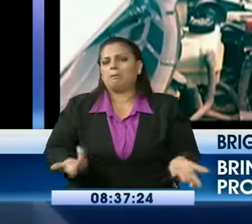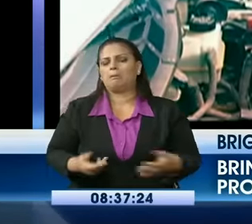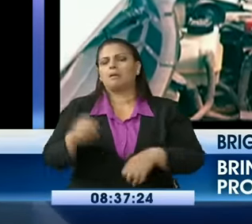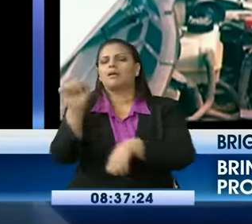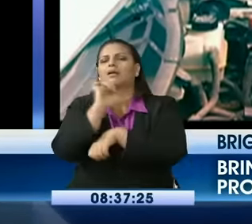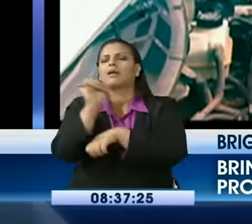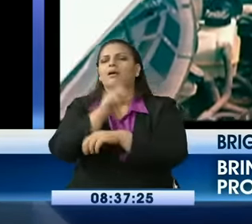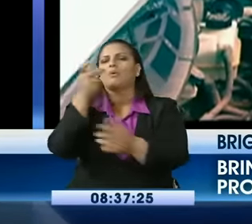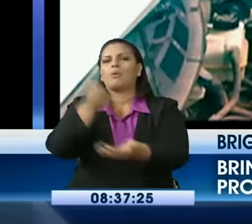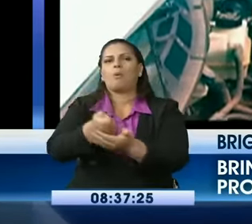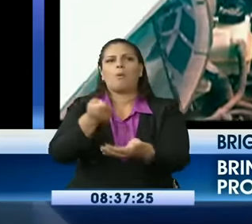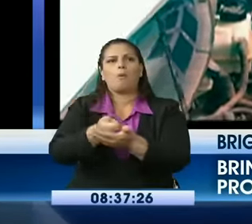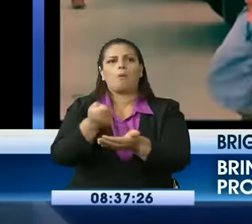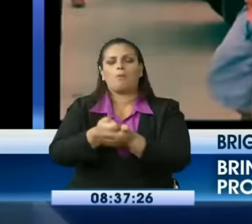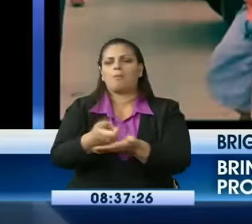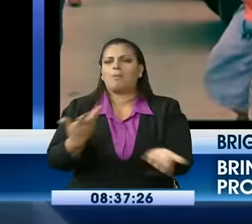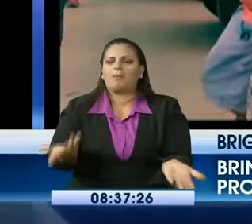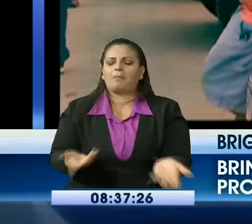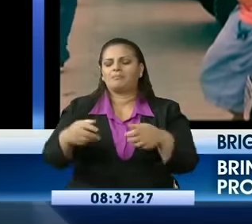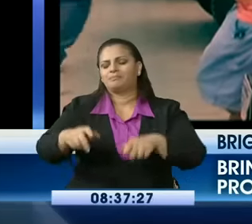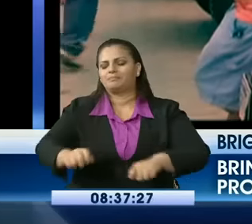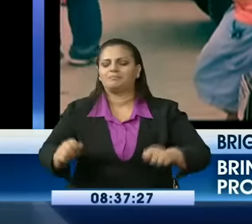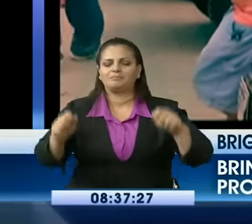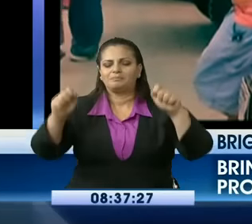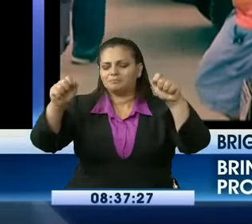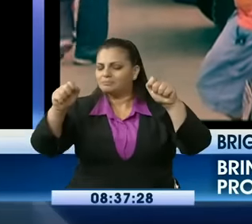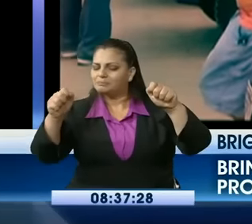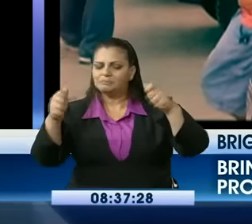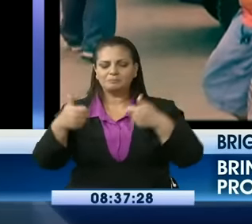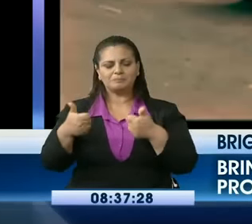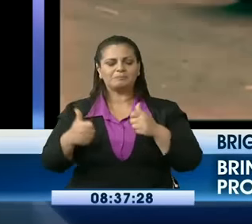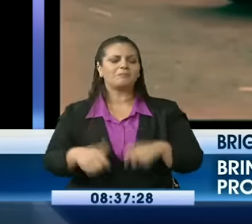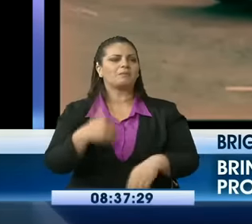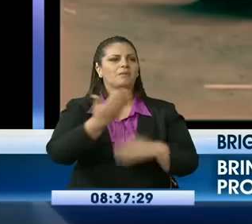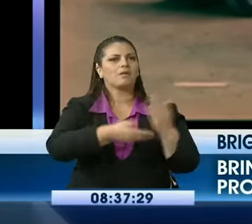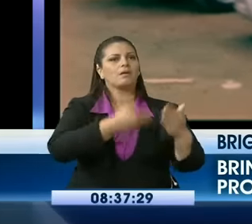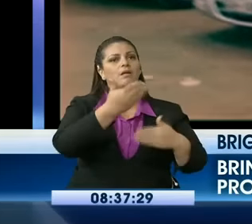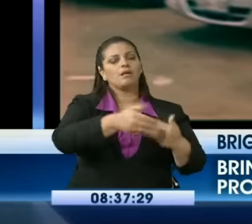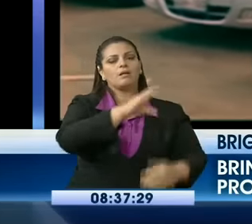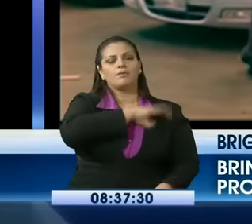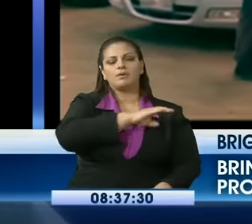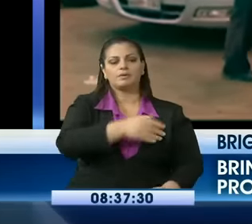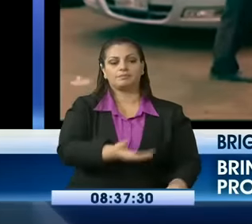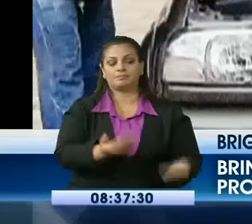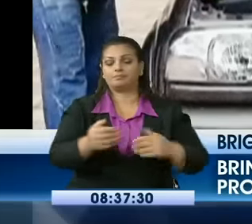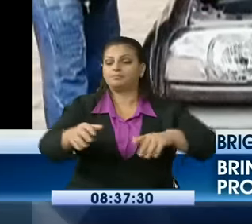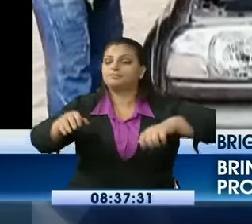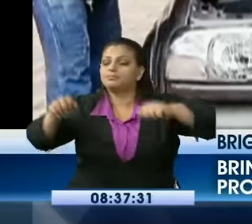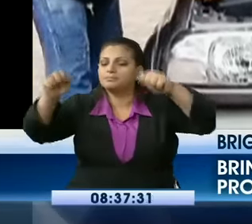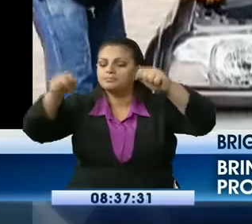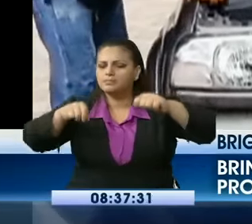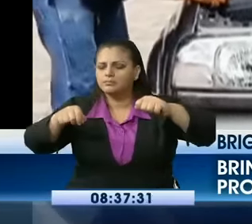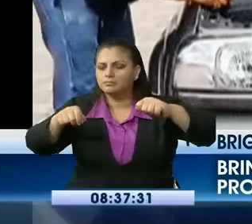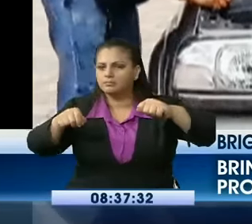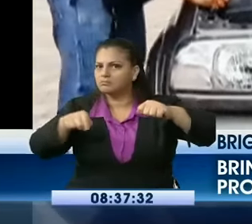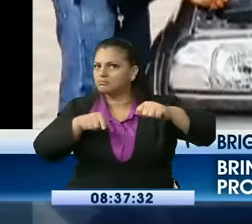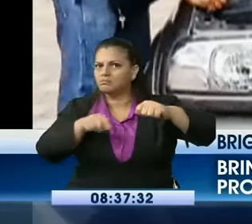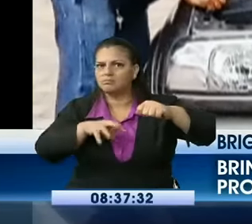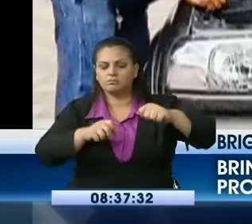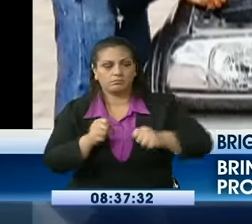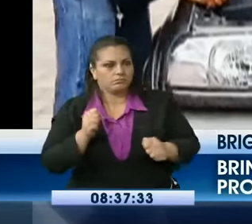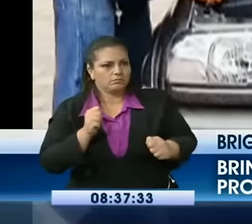La mayoría de las organizaciones delictivas roban los vehículos, realizan la clonación, cambian de motor, cambian de chasis. Es un trabajo